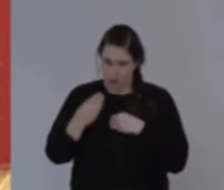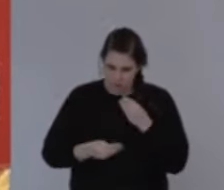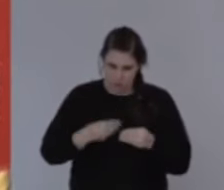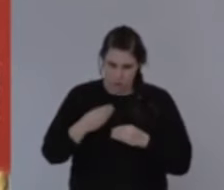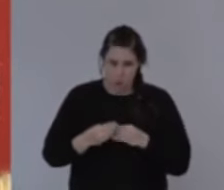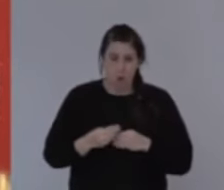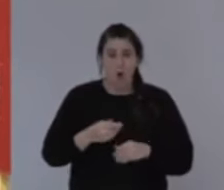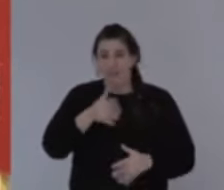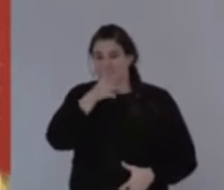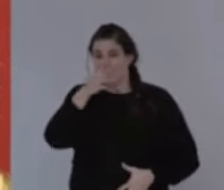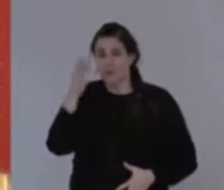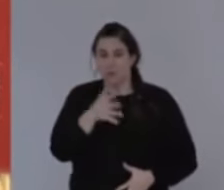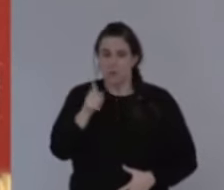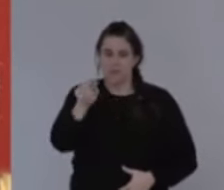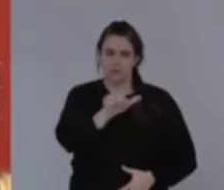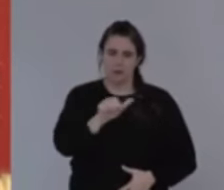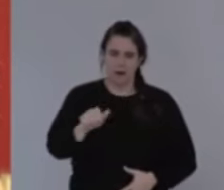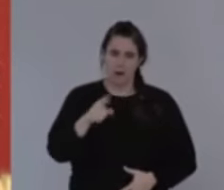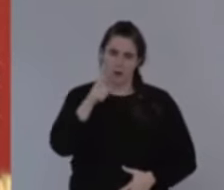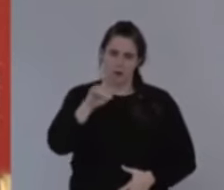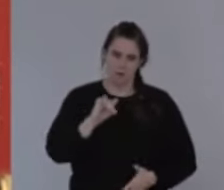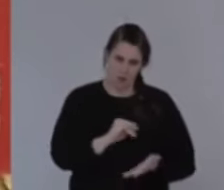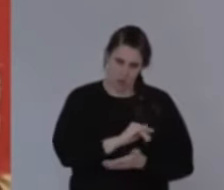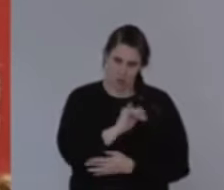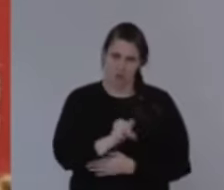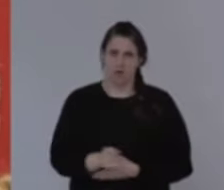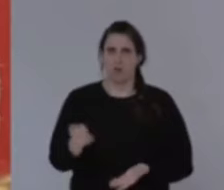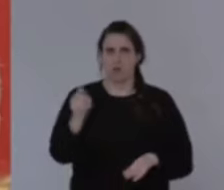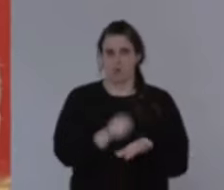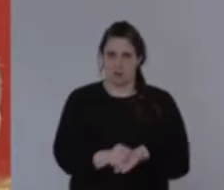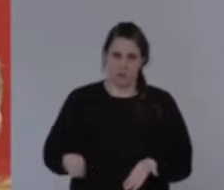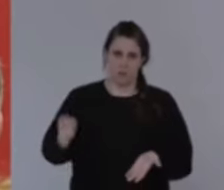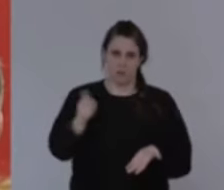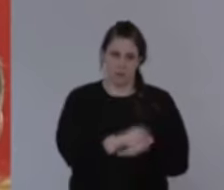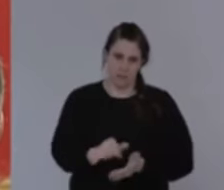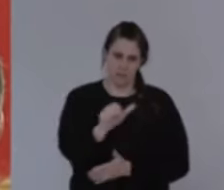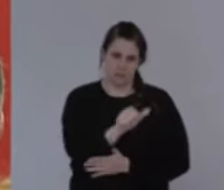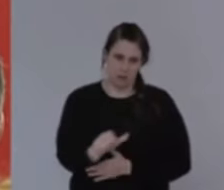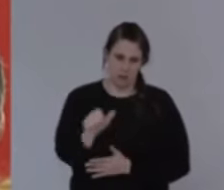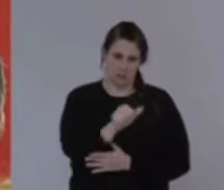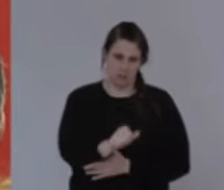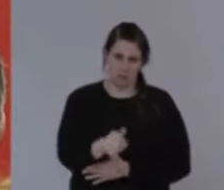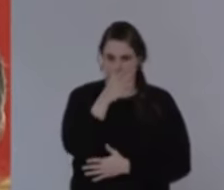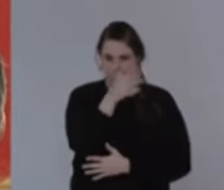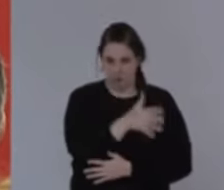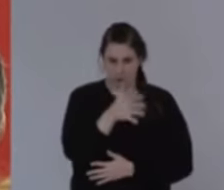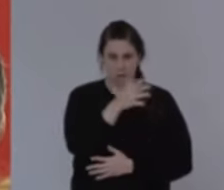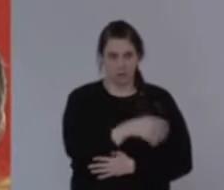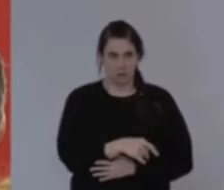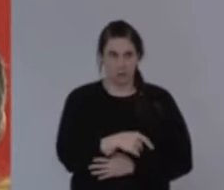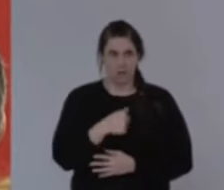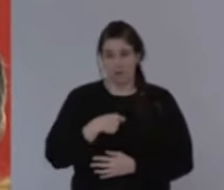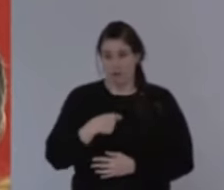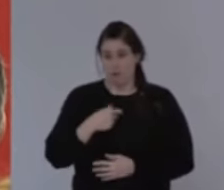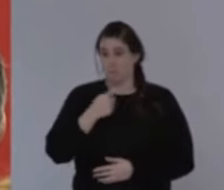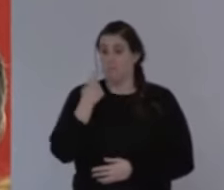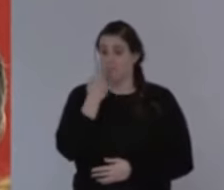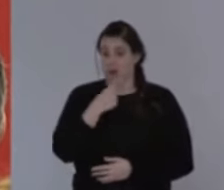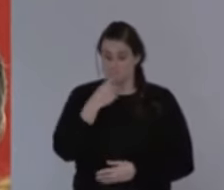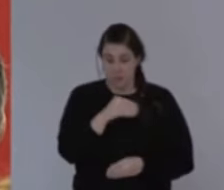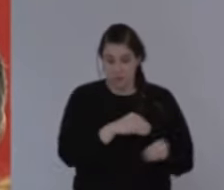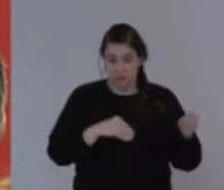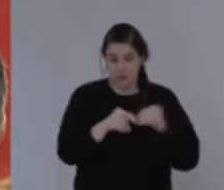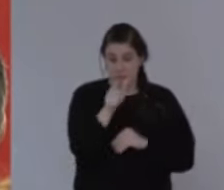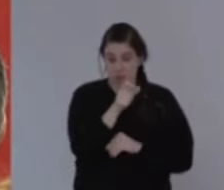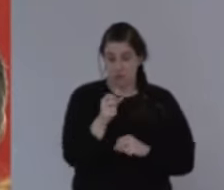semana. Y nos hemos hecho esa pregunta. Por tanto, me cuesta poco empatizar con alguien que se la hace. Y prefiero que se la haga. Si lo peor sería que le